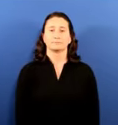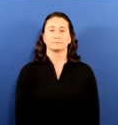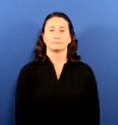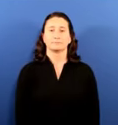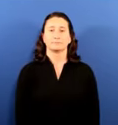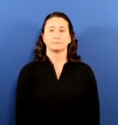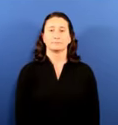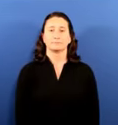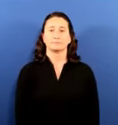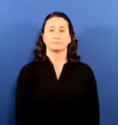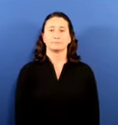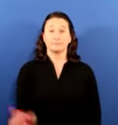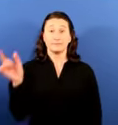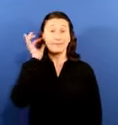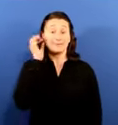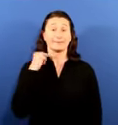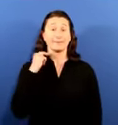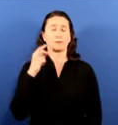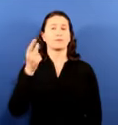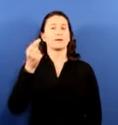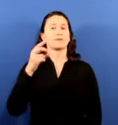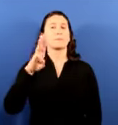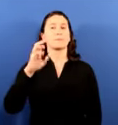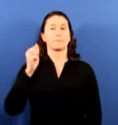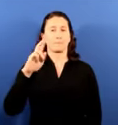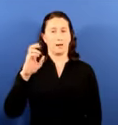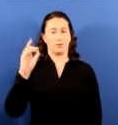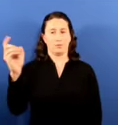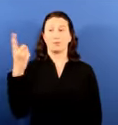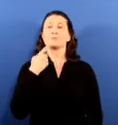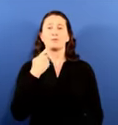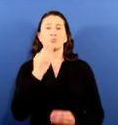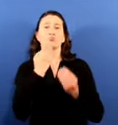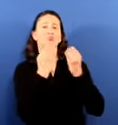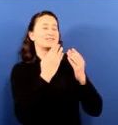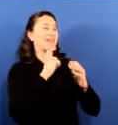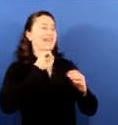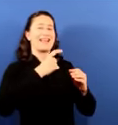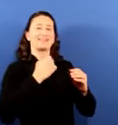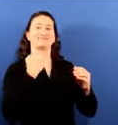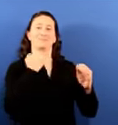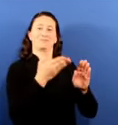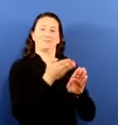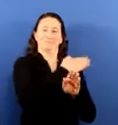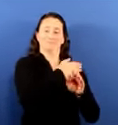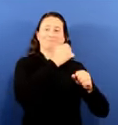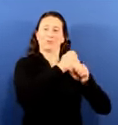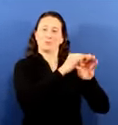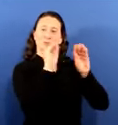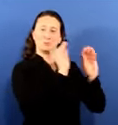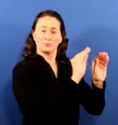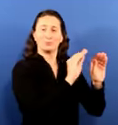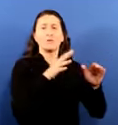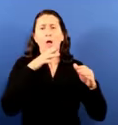como antiguos presidentes de Lorra, Adolfo Esteban, jefe de Servicio de Desarrollo Agrario, y Jesús Arrieta, jefe de Servicio